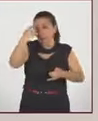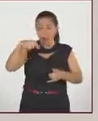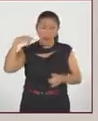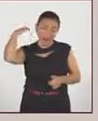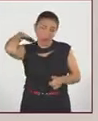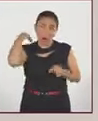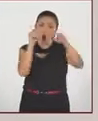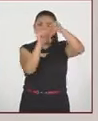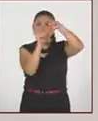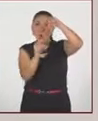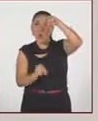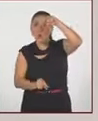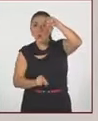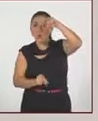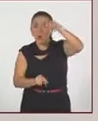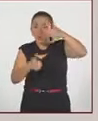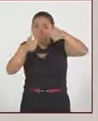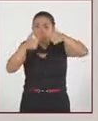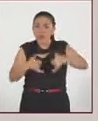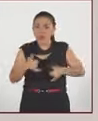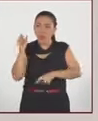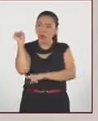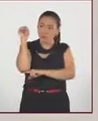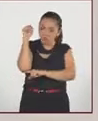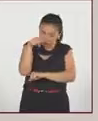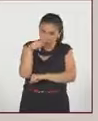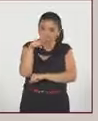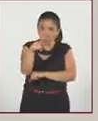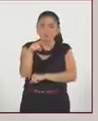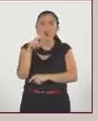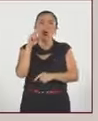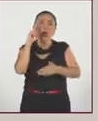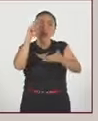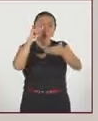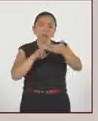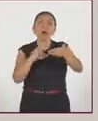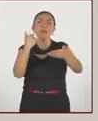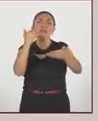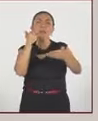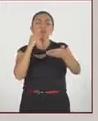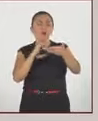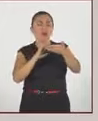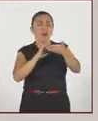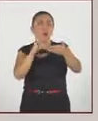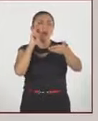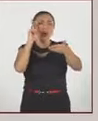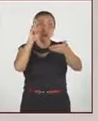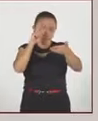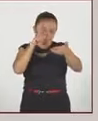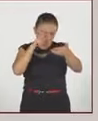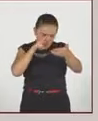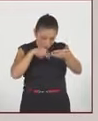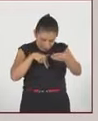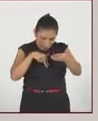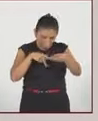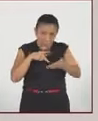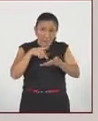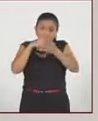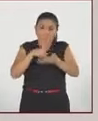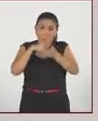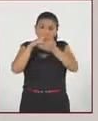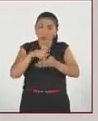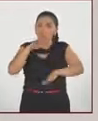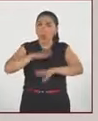cervical. Conforme nosotros vamos bajando la vista para ver dispositivos, va incrementando ese peso. A